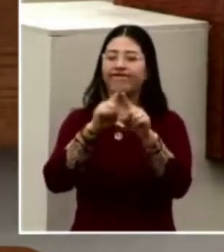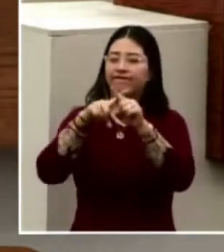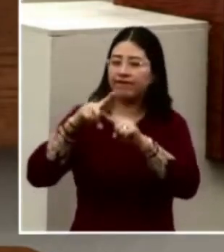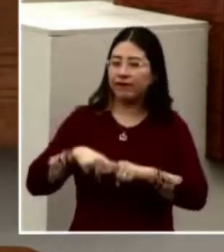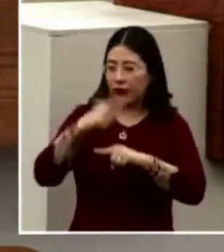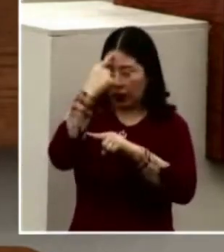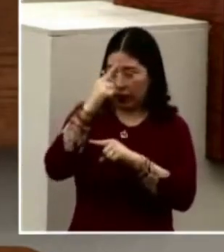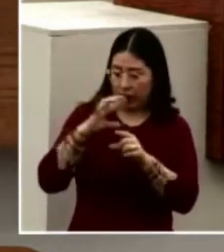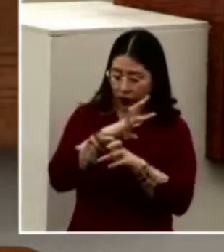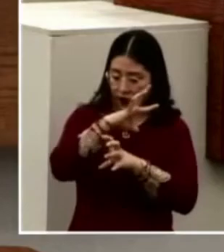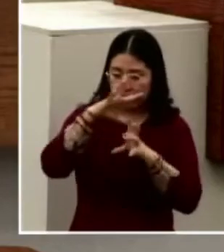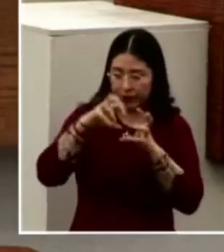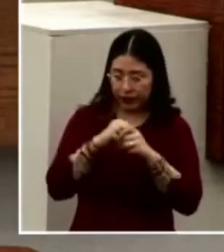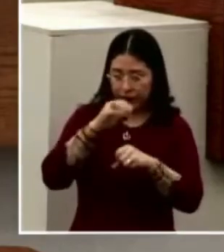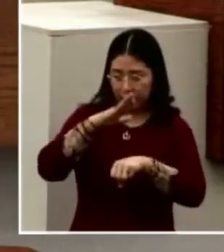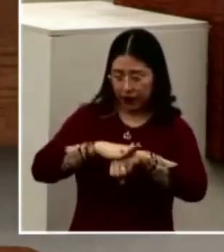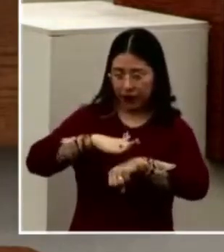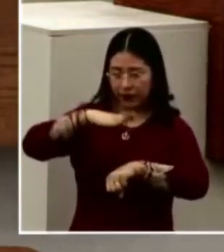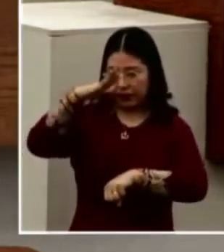mayoría constitucional.